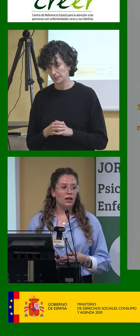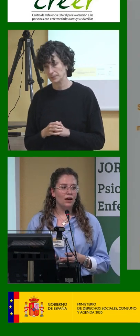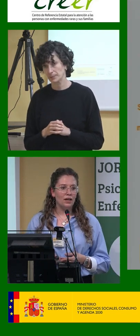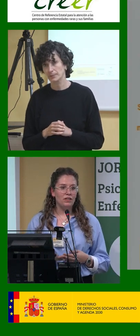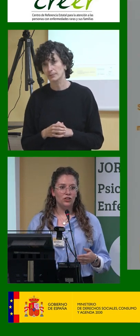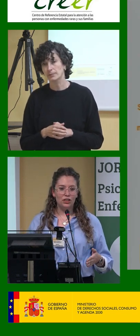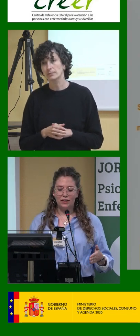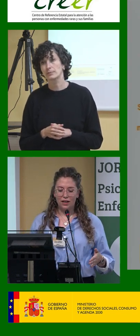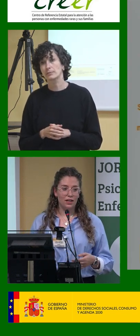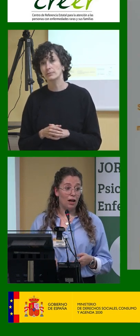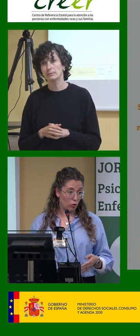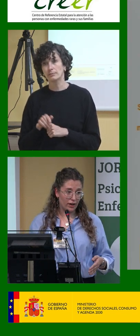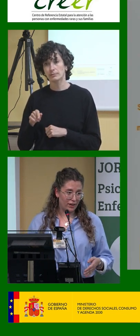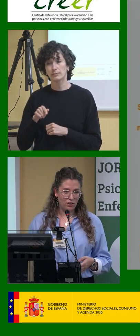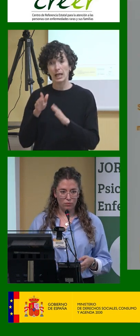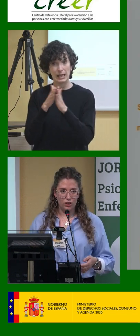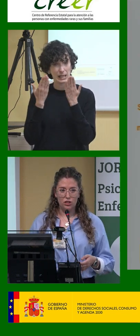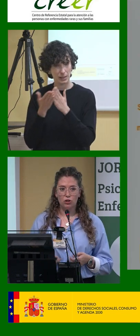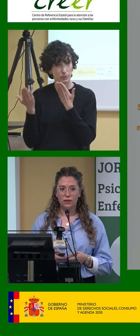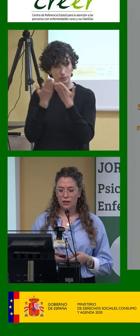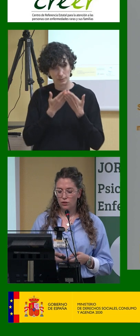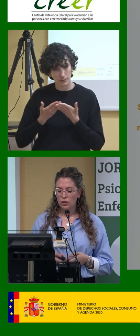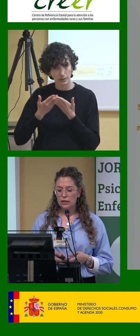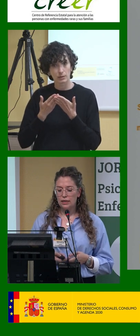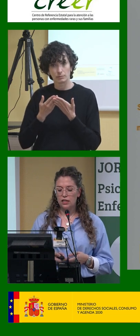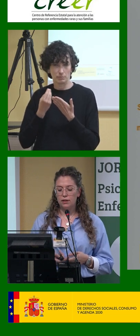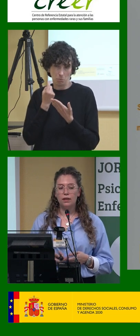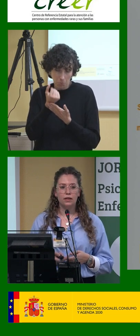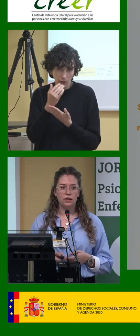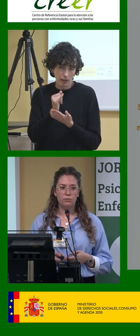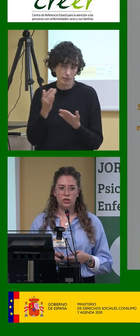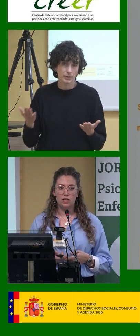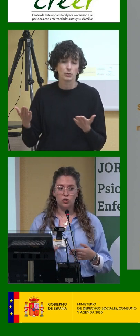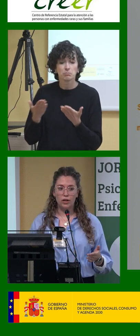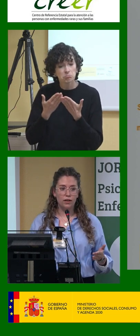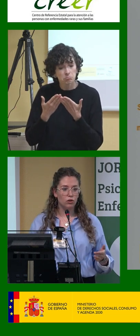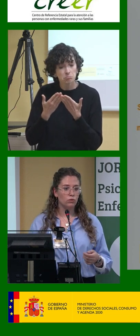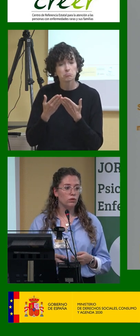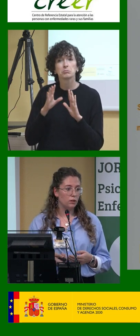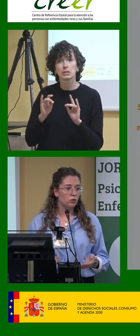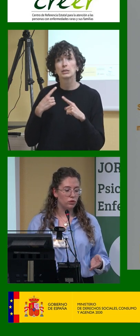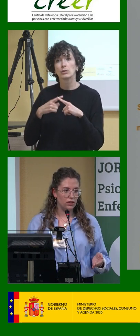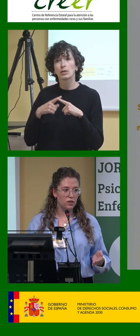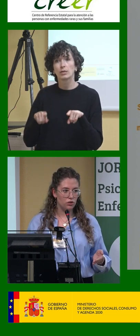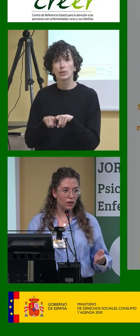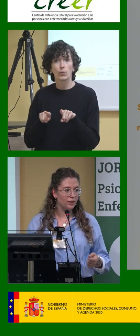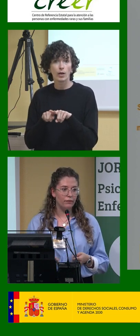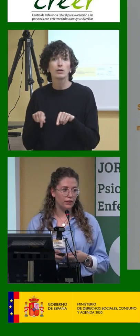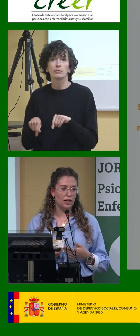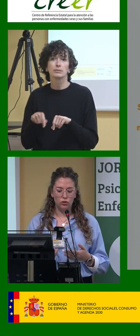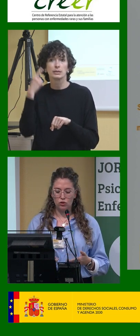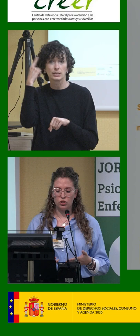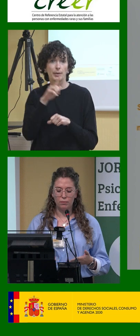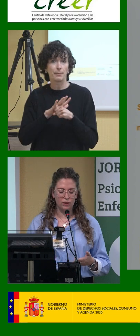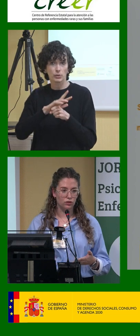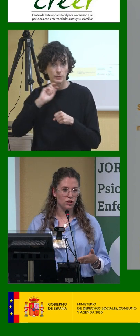Atendiendo a la revisión literaria, a la poca que hay, como ya os he comentado, sí que es verdad que entendemos esa sexualidad como un concepto multidimensional que